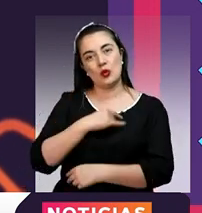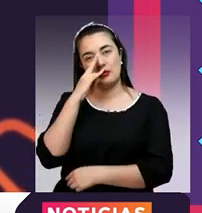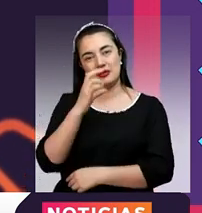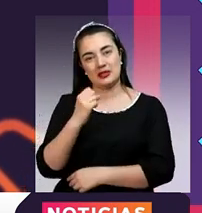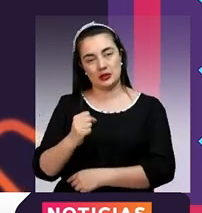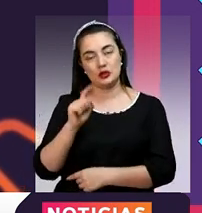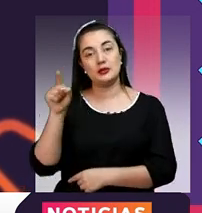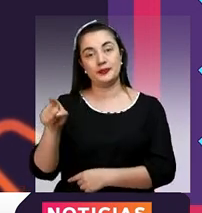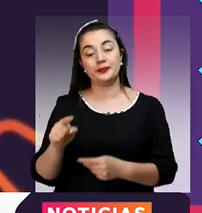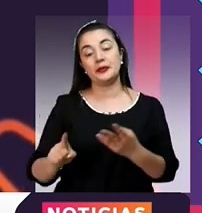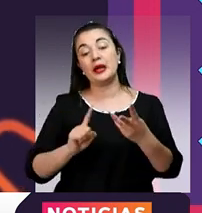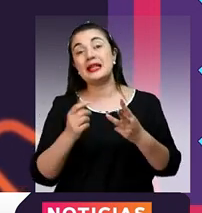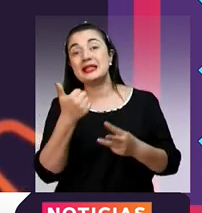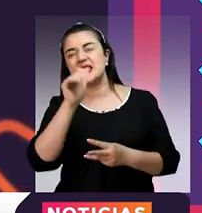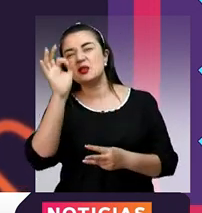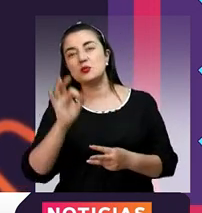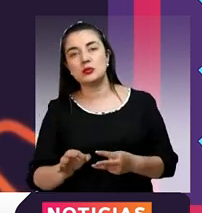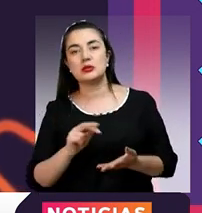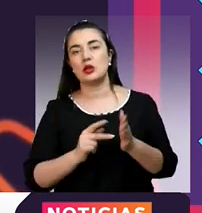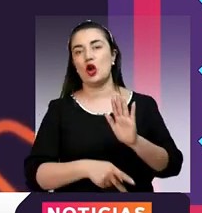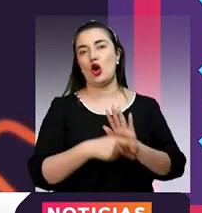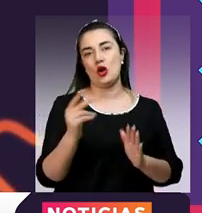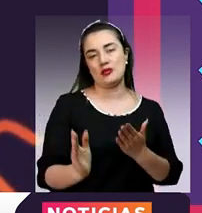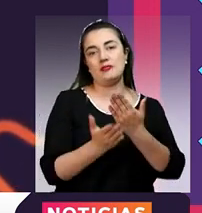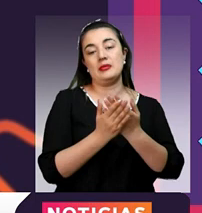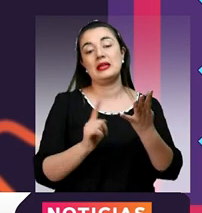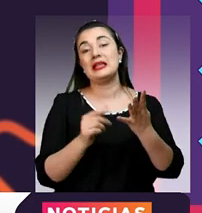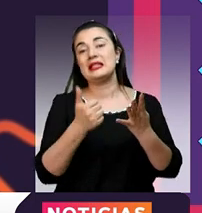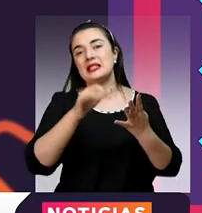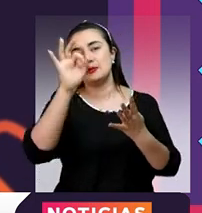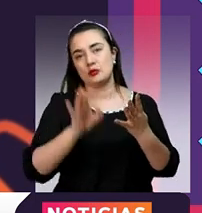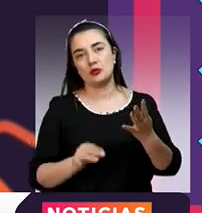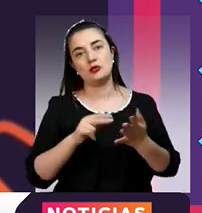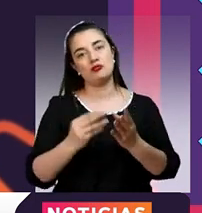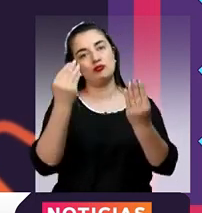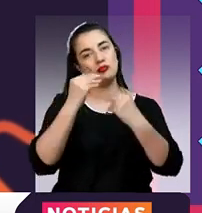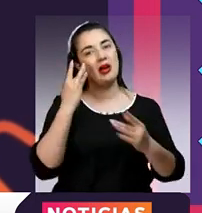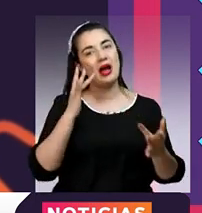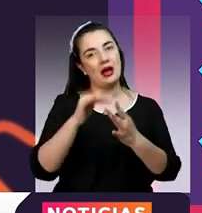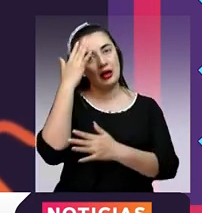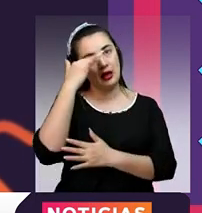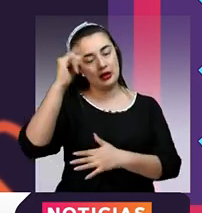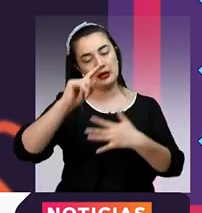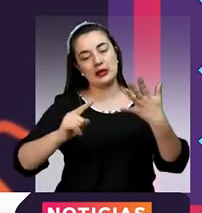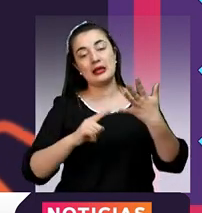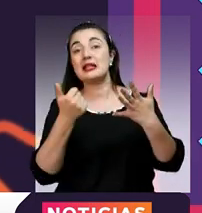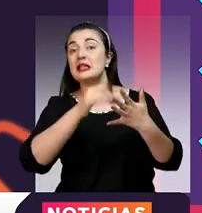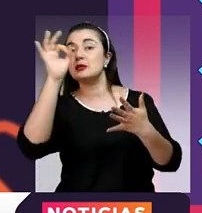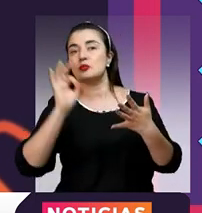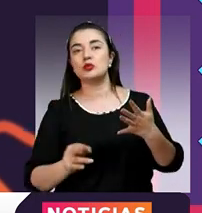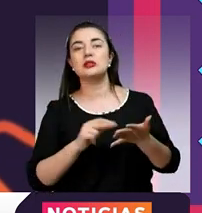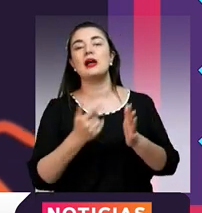El 10% de su hoja de vida, 10% su formación académica y un 10% la calificación comportamental.